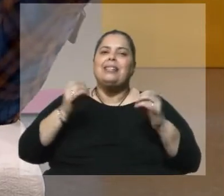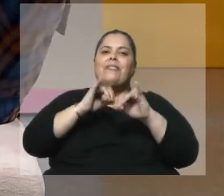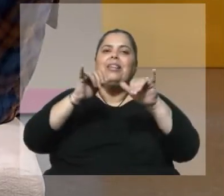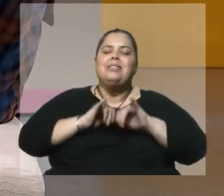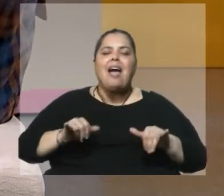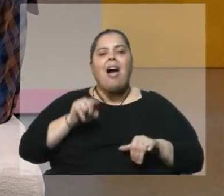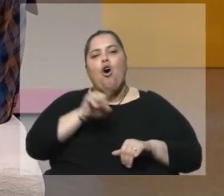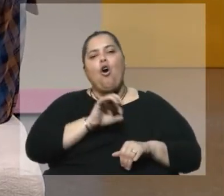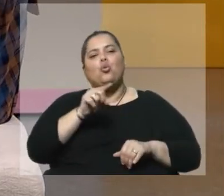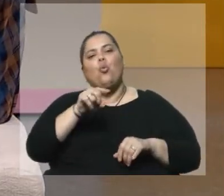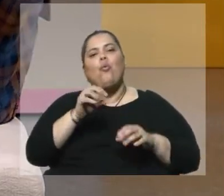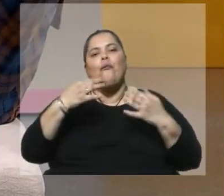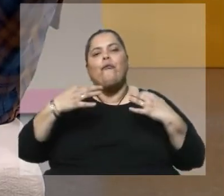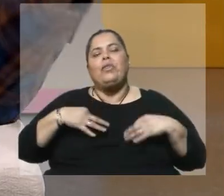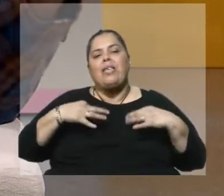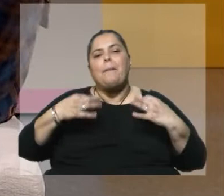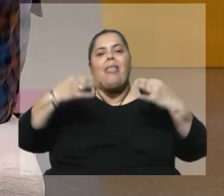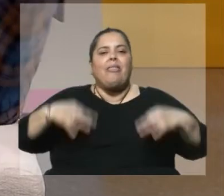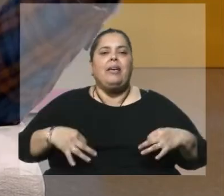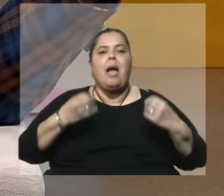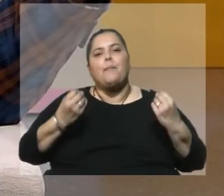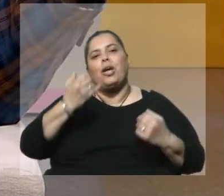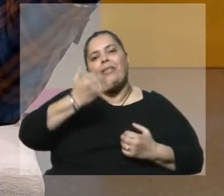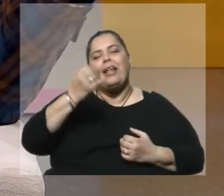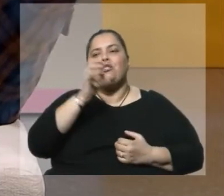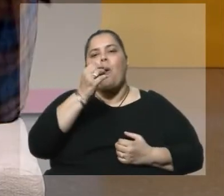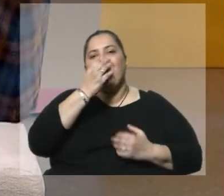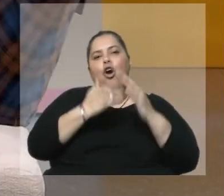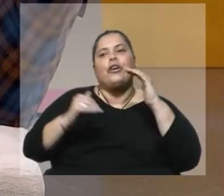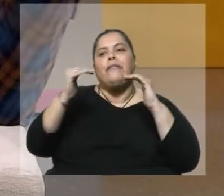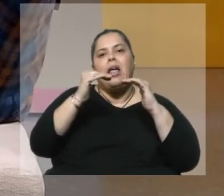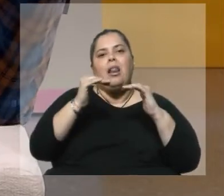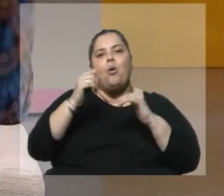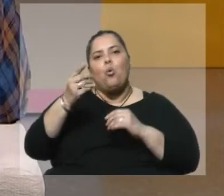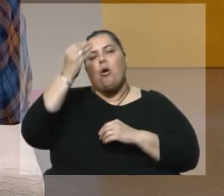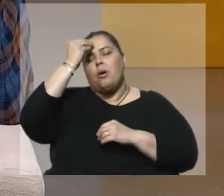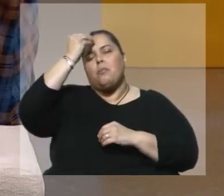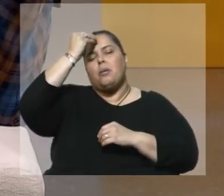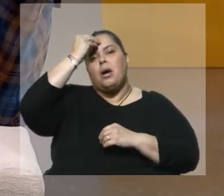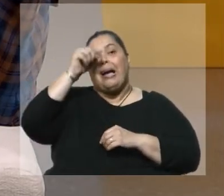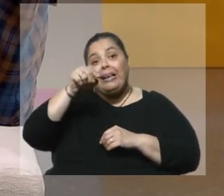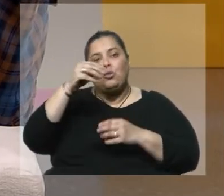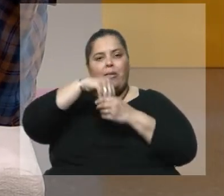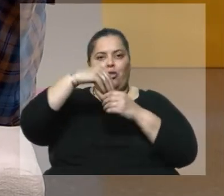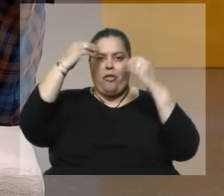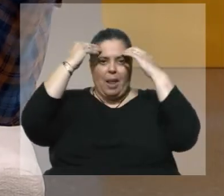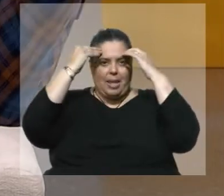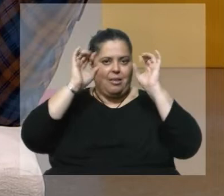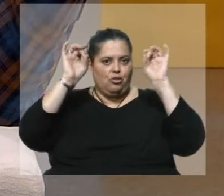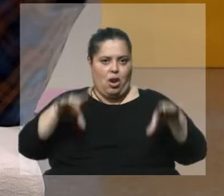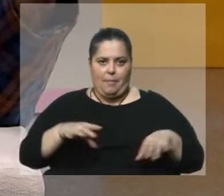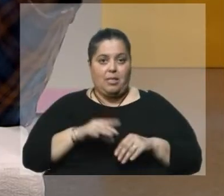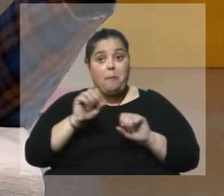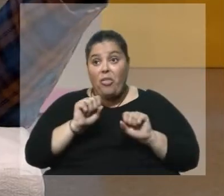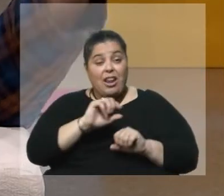o más felicidad o tener un nivel mejor. Y en realidad todo tiene que ver con la mente. Podés